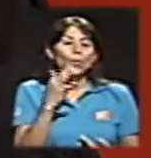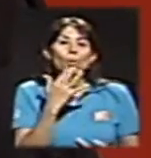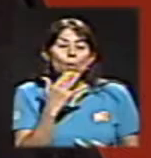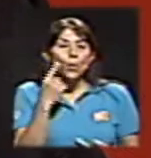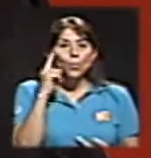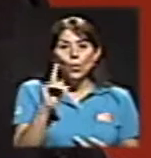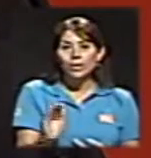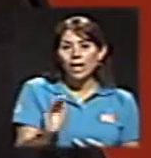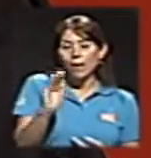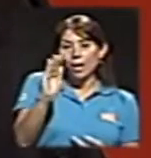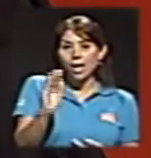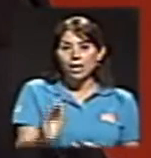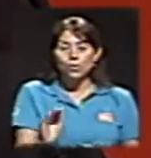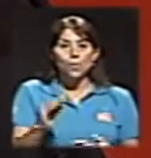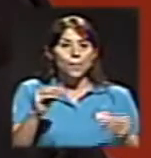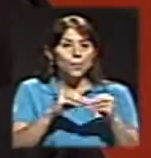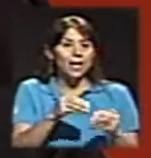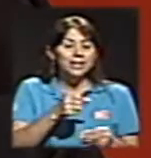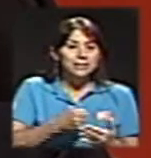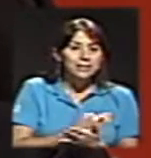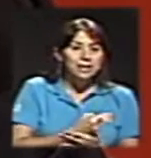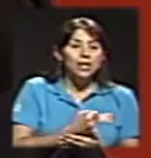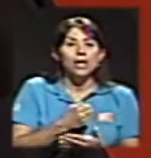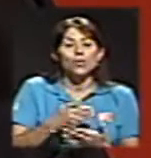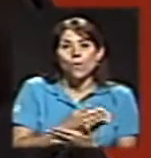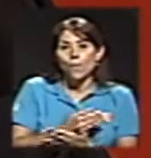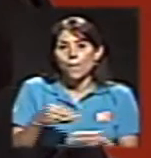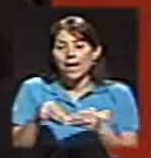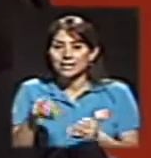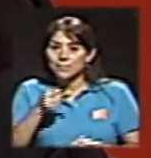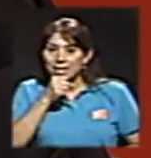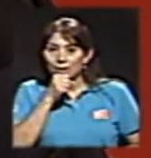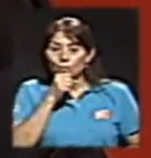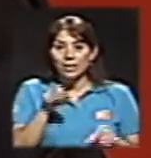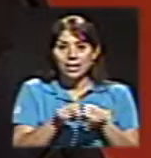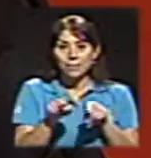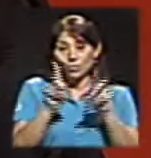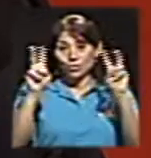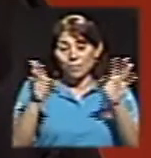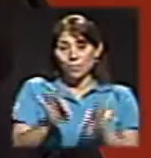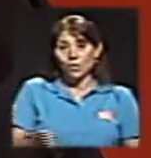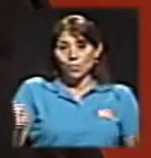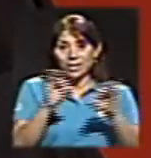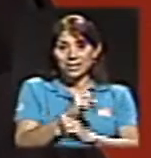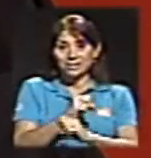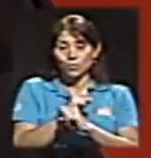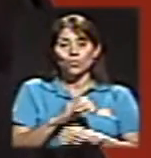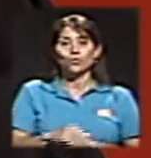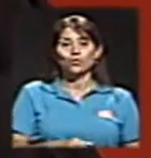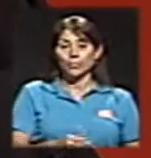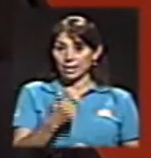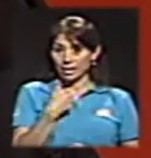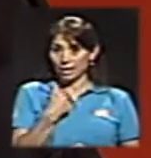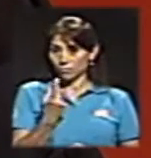o más nueva la entidad, ¿verdad? Y sobre todo un tema a mí me parece fundamental en seguros, ¿verdad? Es, aparte del tema de solvencia,